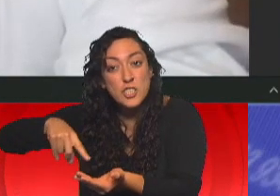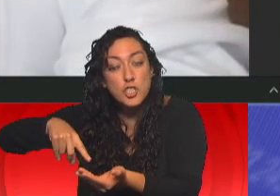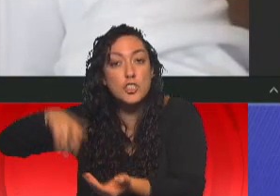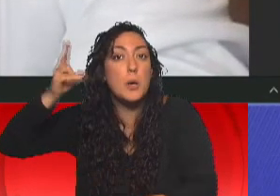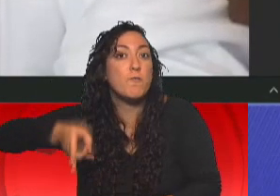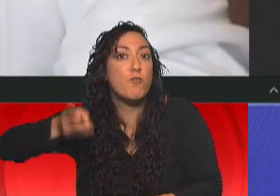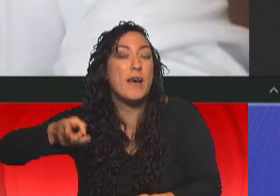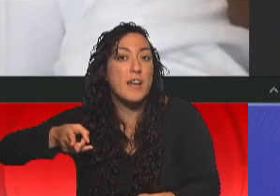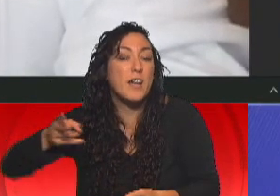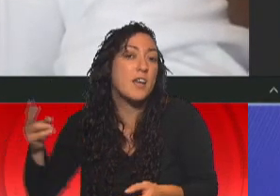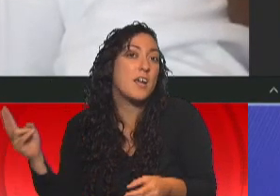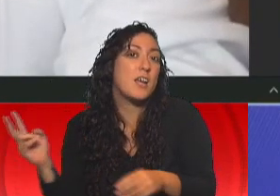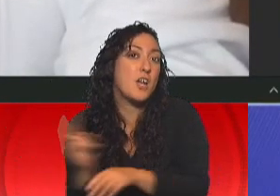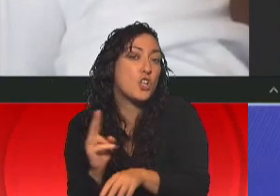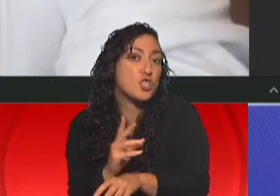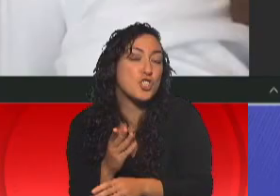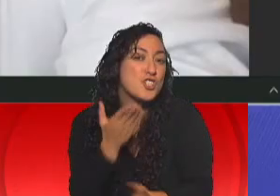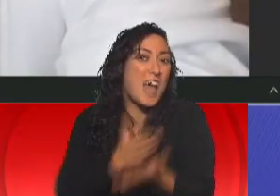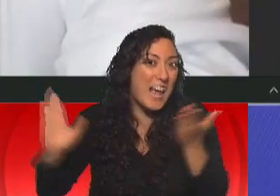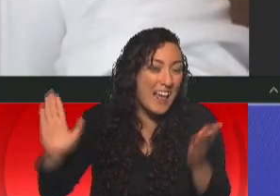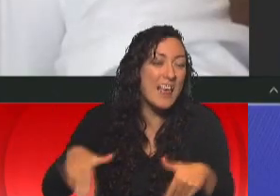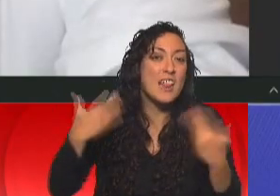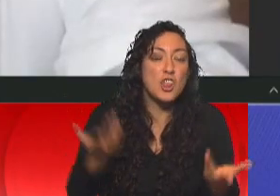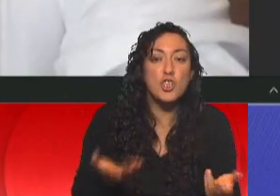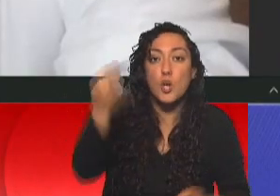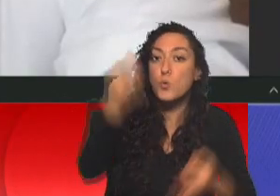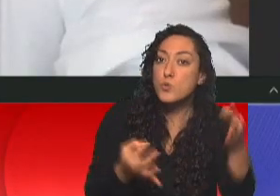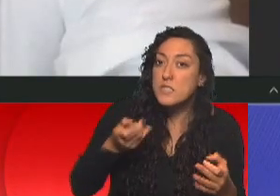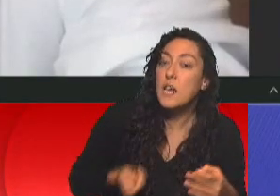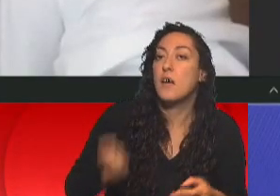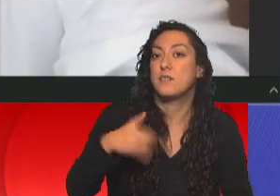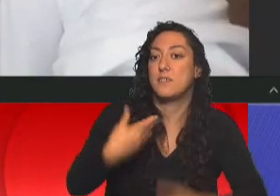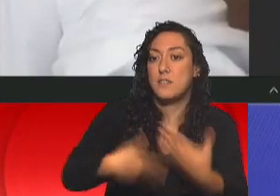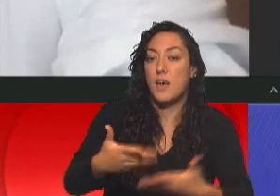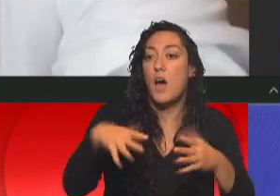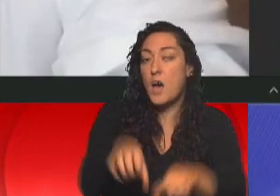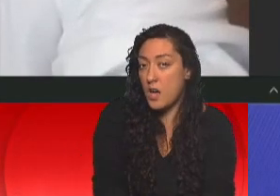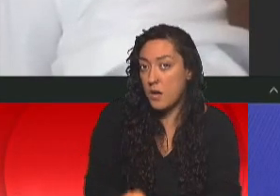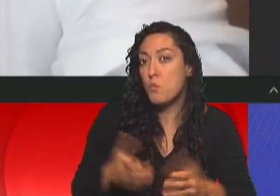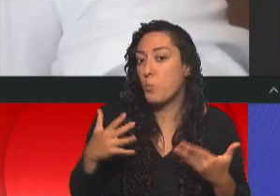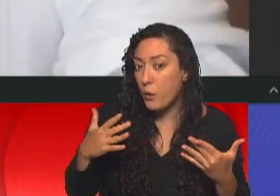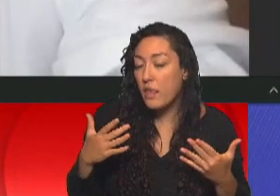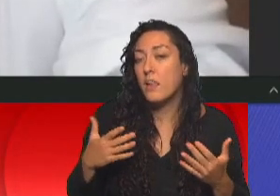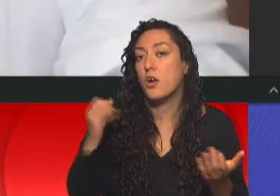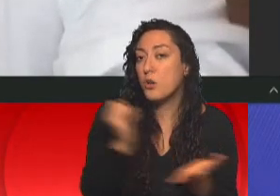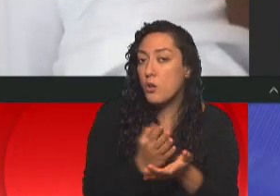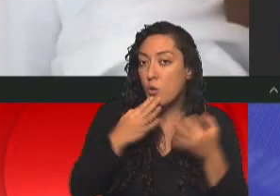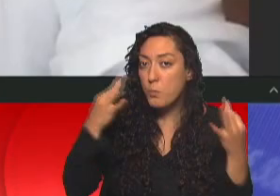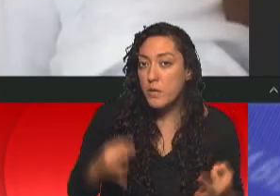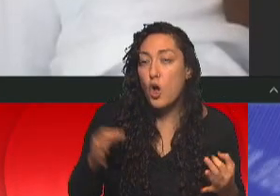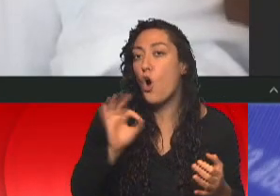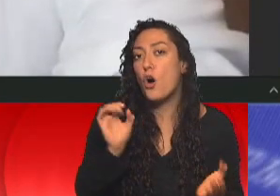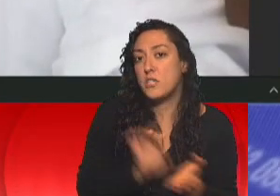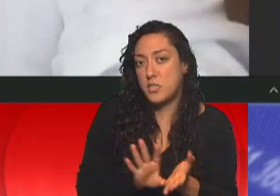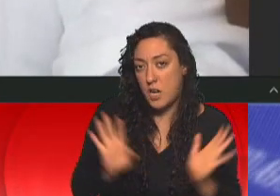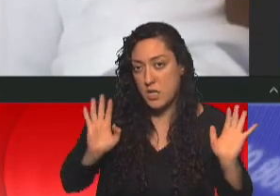desafore y la ponga a disposición de la justicia para que la justicia la arreste y le haga cumplir la condena, o que la